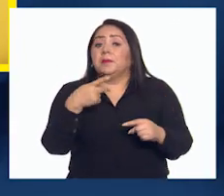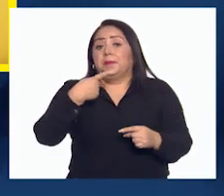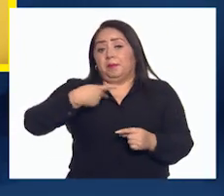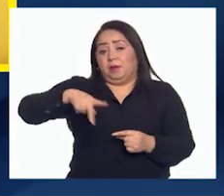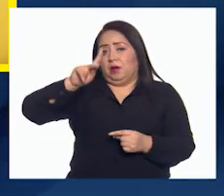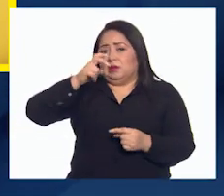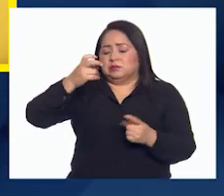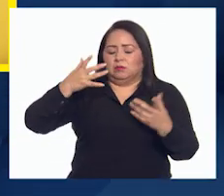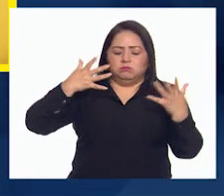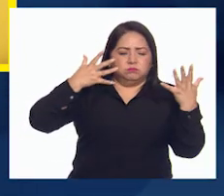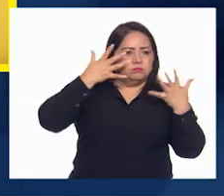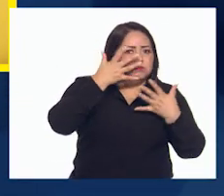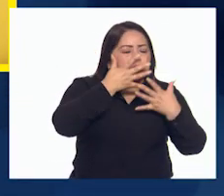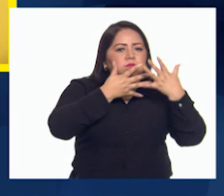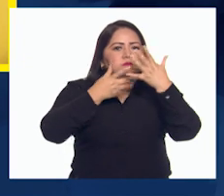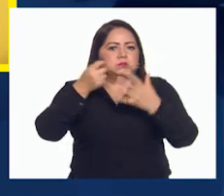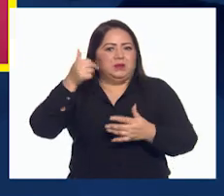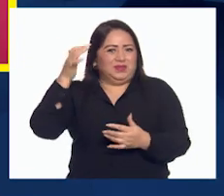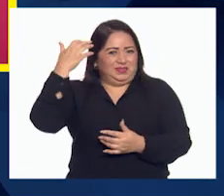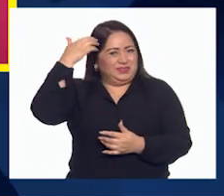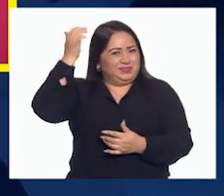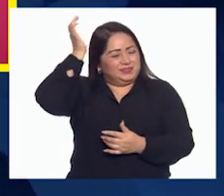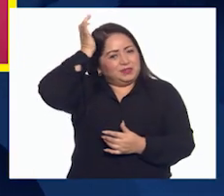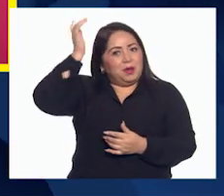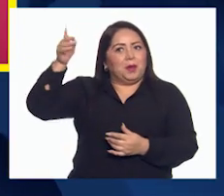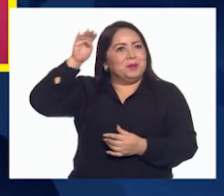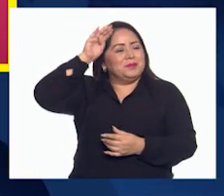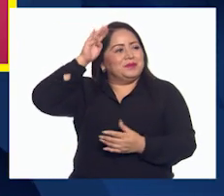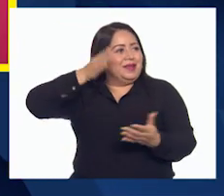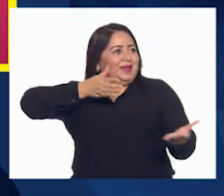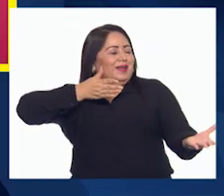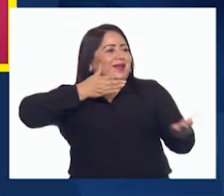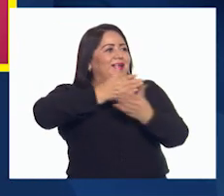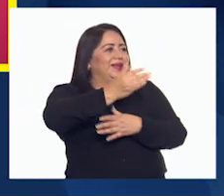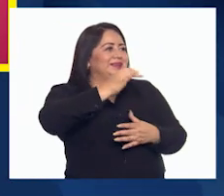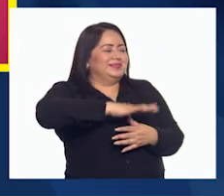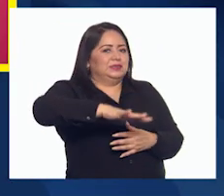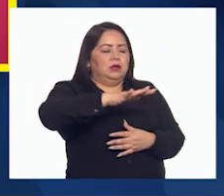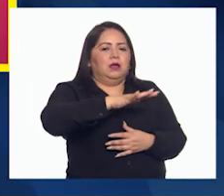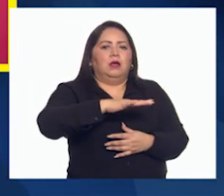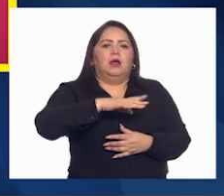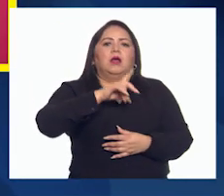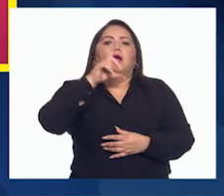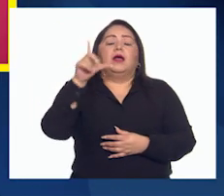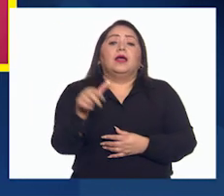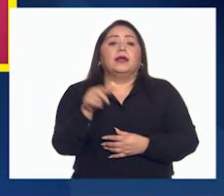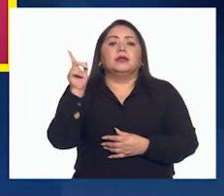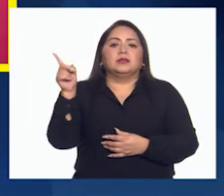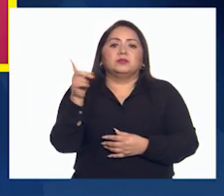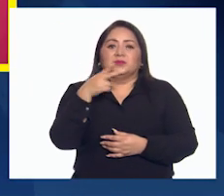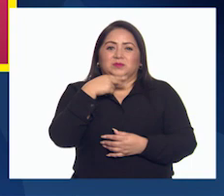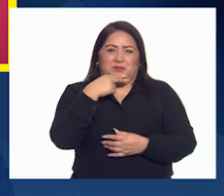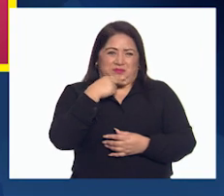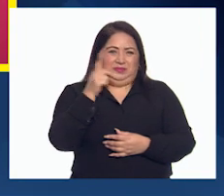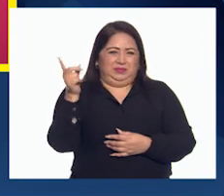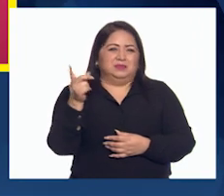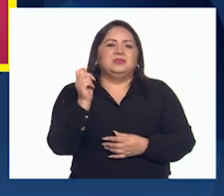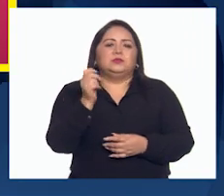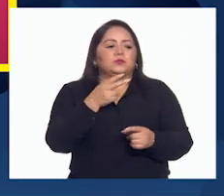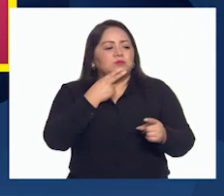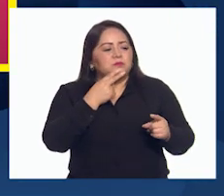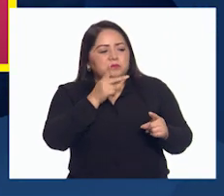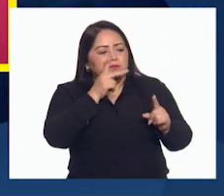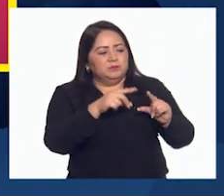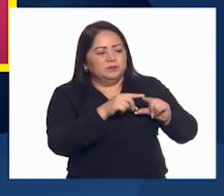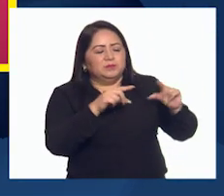la confusión primera que tuvo Cristóbal Colón de creer que había llegado a las Indias hizo que este nombre se utilizara